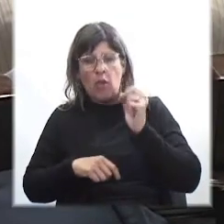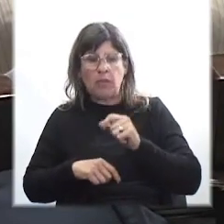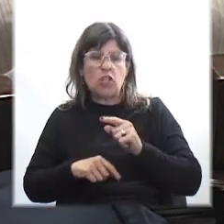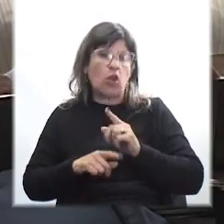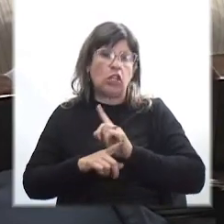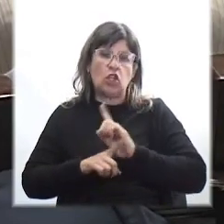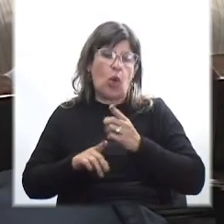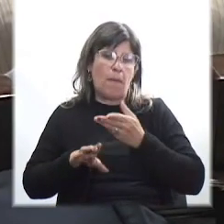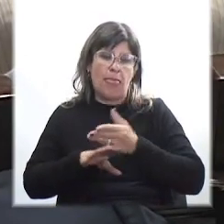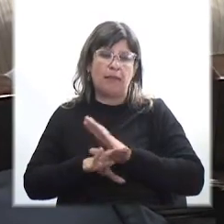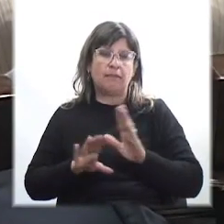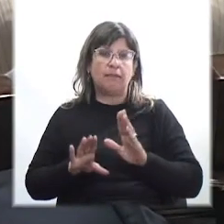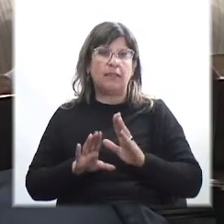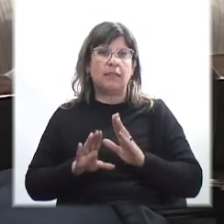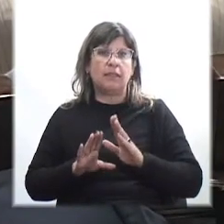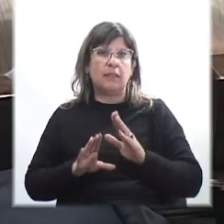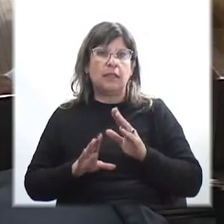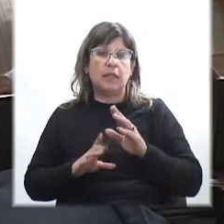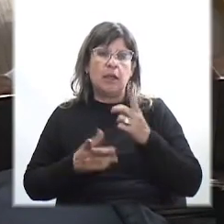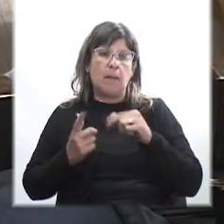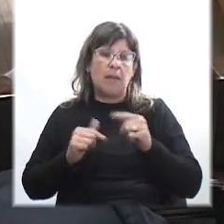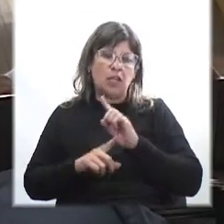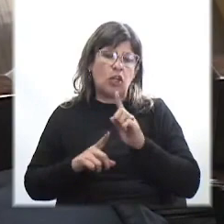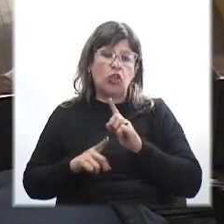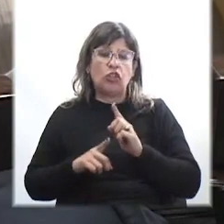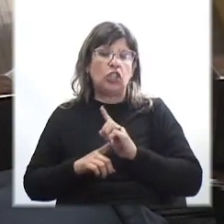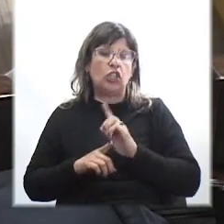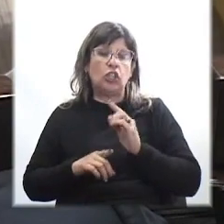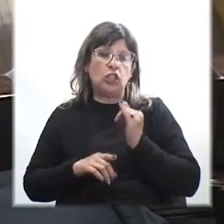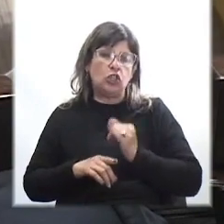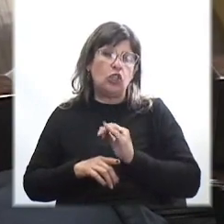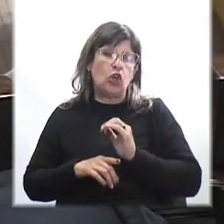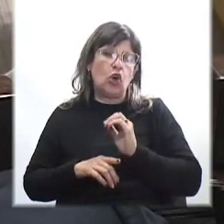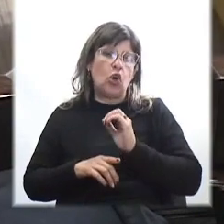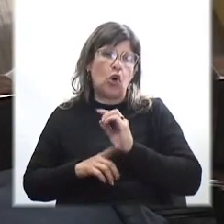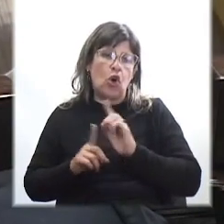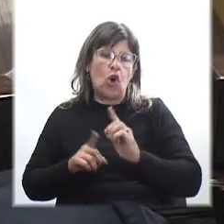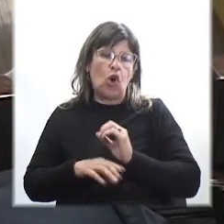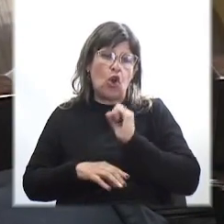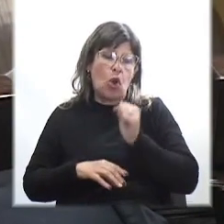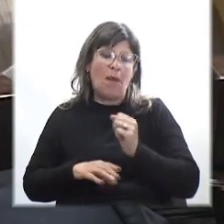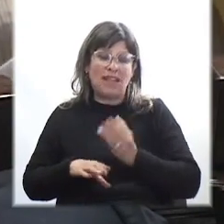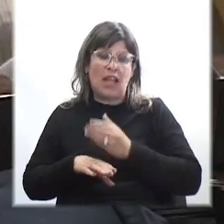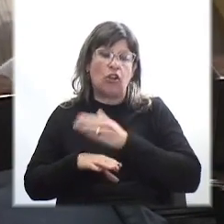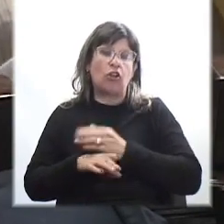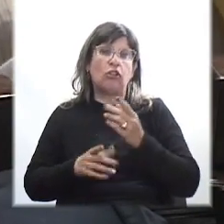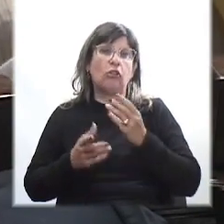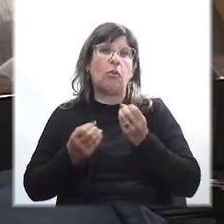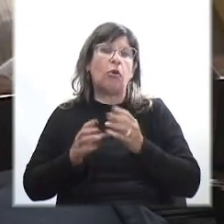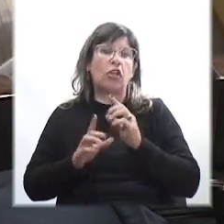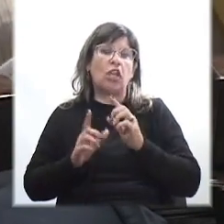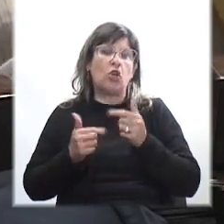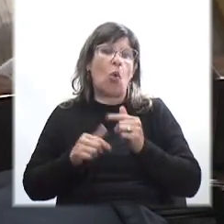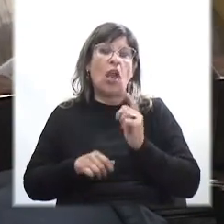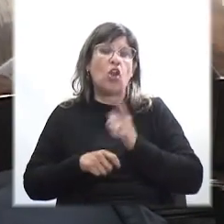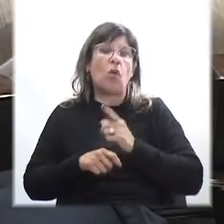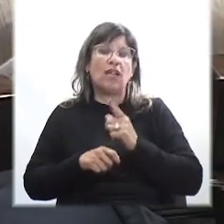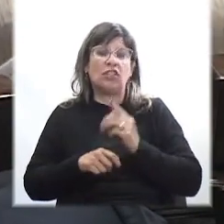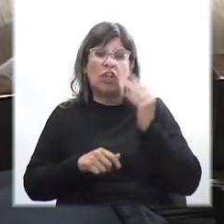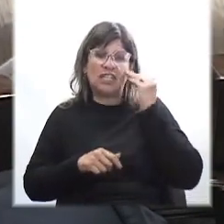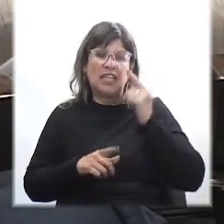de pedirla, suponiendo que no lo hayan matado antes, porque como vemos, no hay ninguna obligación de que un psiquiatra